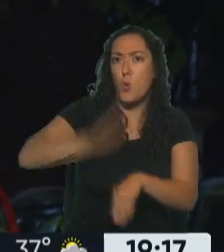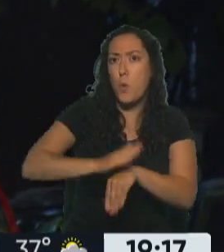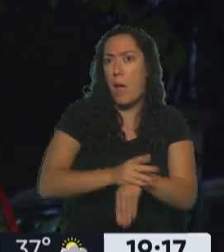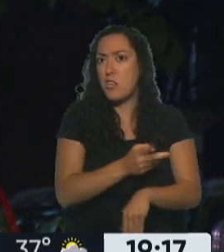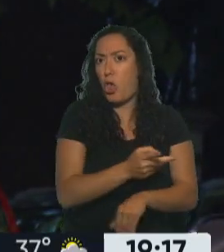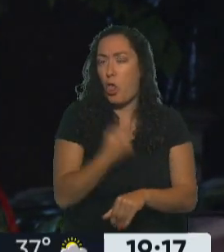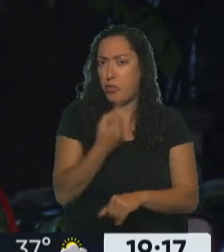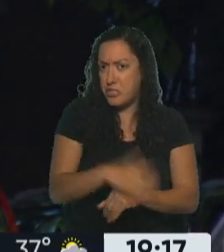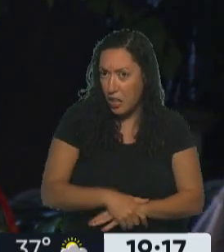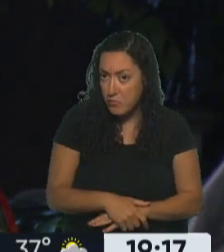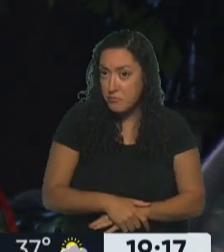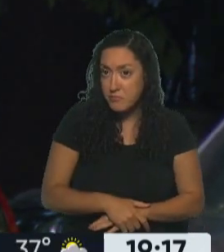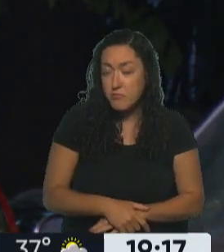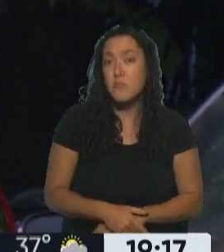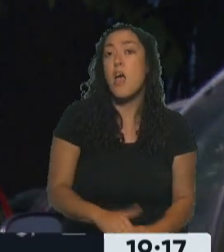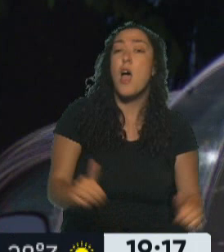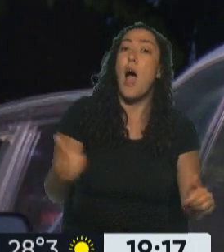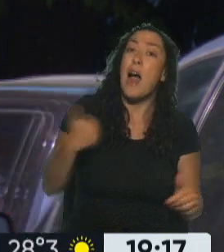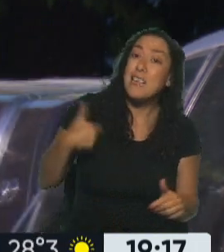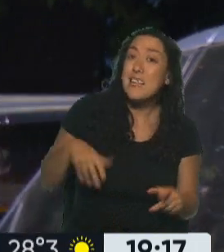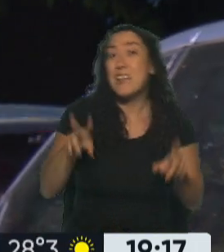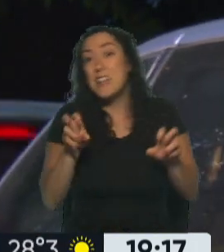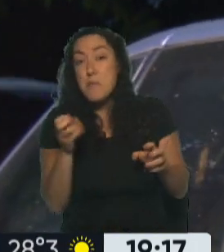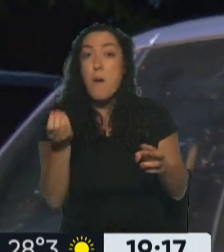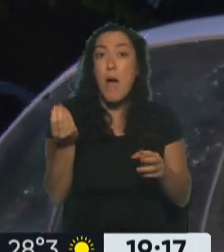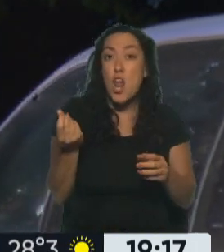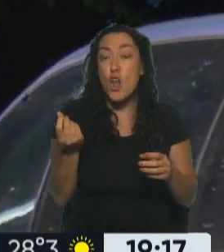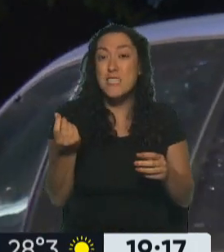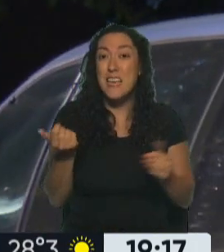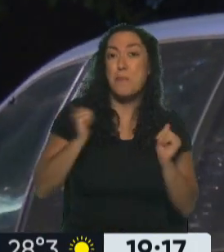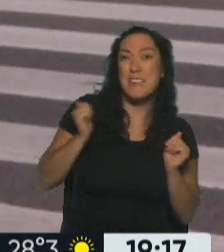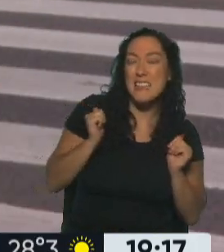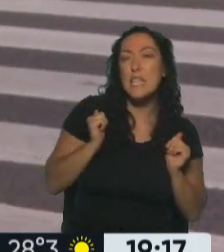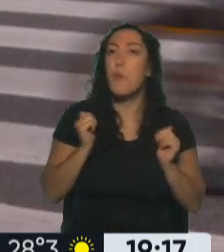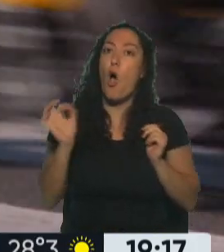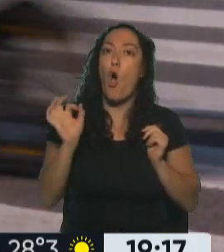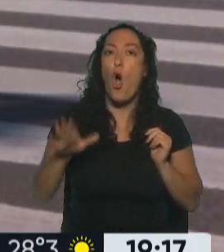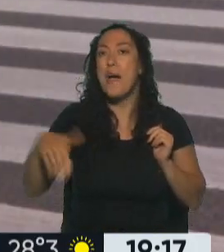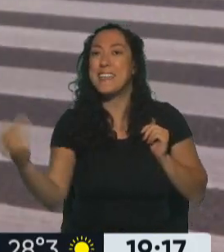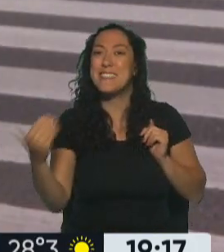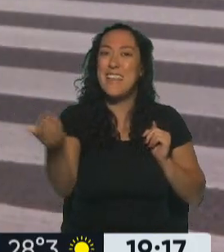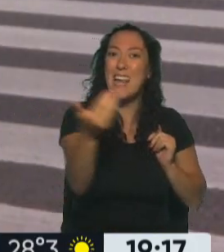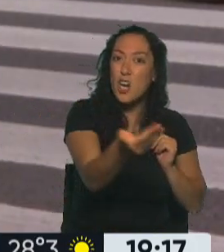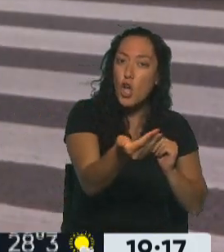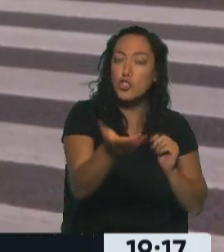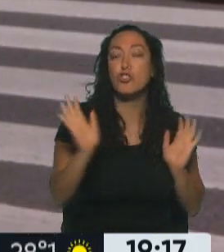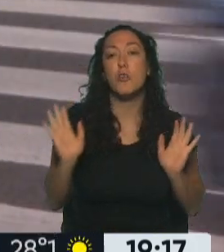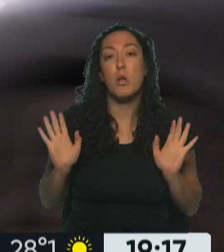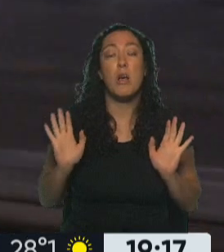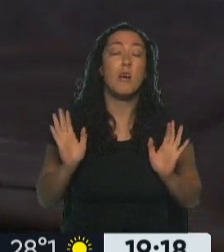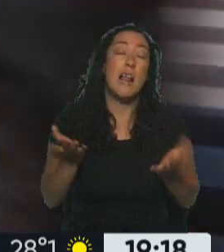que ver con las expectativas, tiene mucho que ver con estos valores externos o estas referencias externas y lamentablemente va a seguir